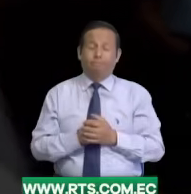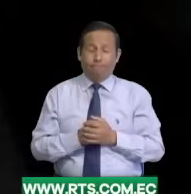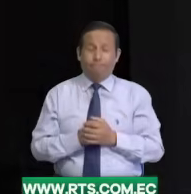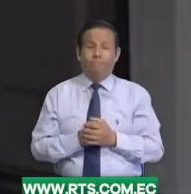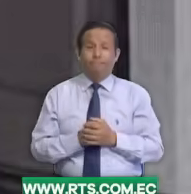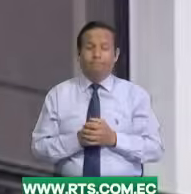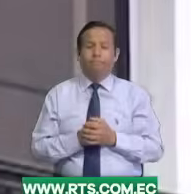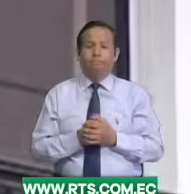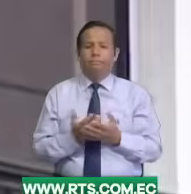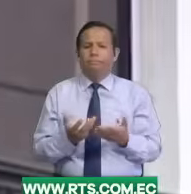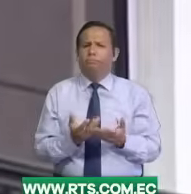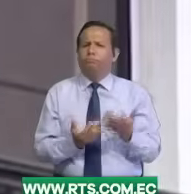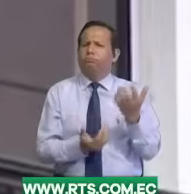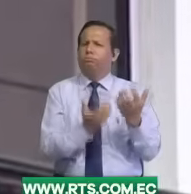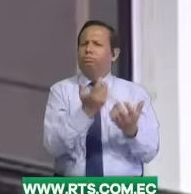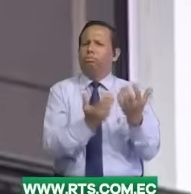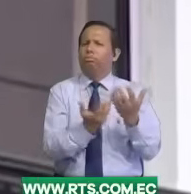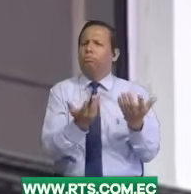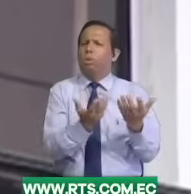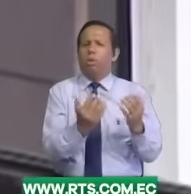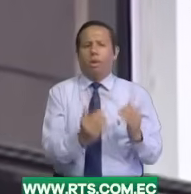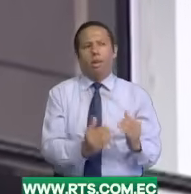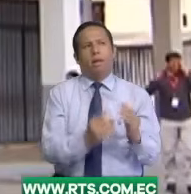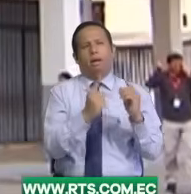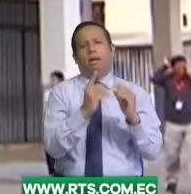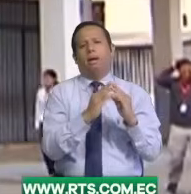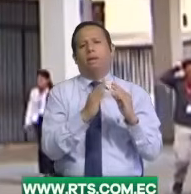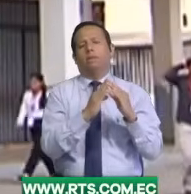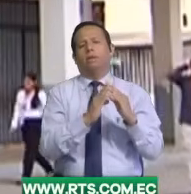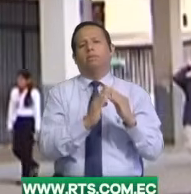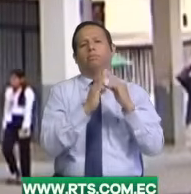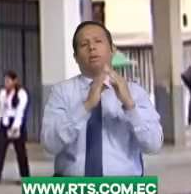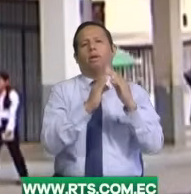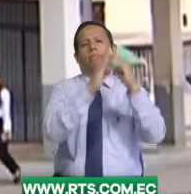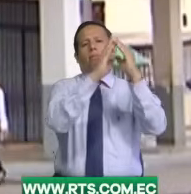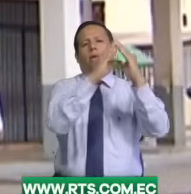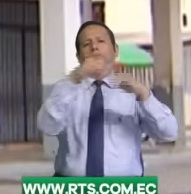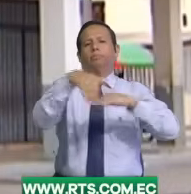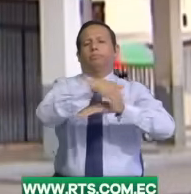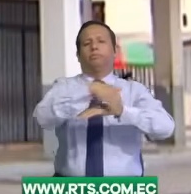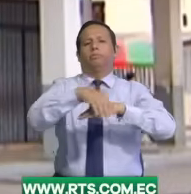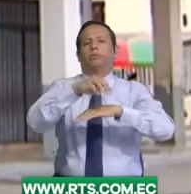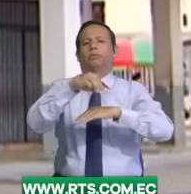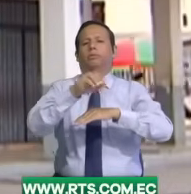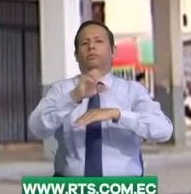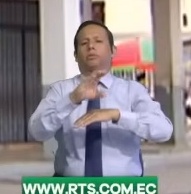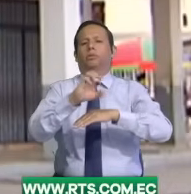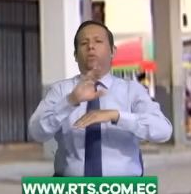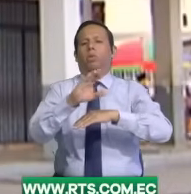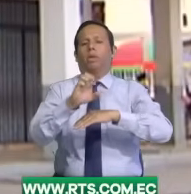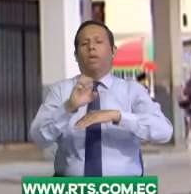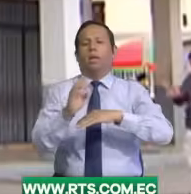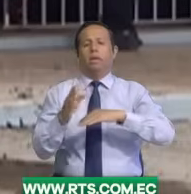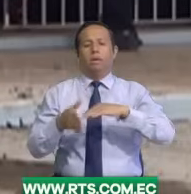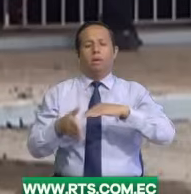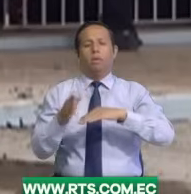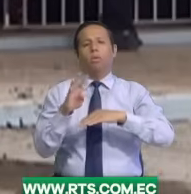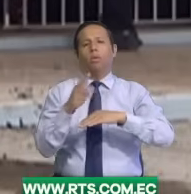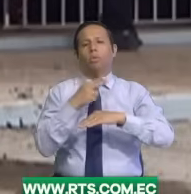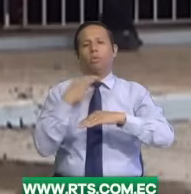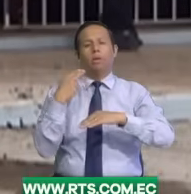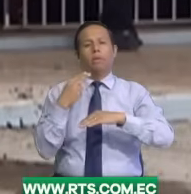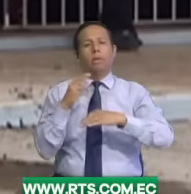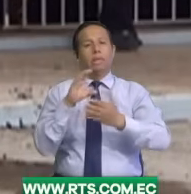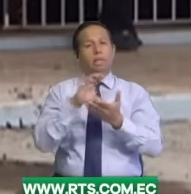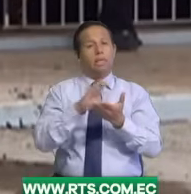en el sitio. Este incendio se registró en la planta alta de este inmueble ubicado en el sector de las calles José Mascote y 4 de noviembre, en el centro